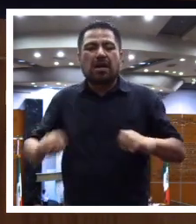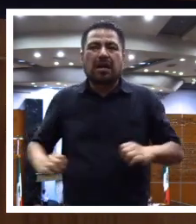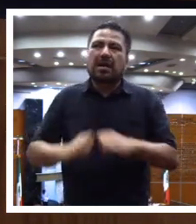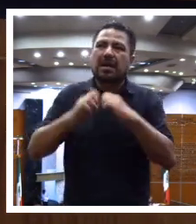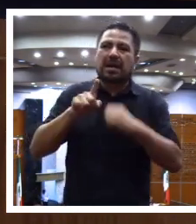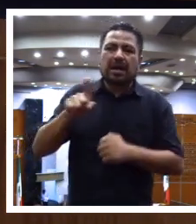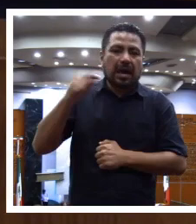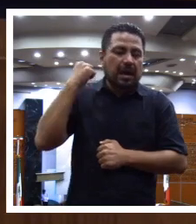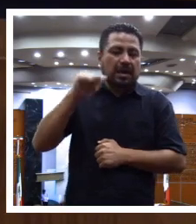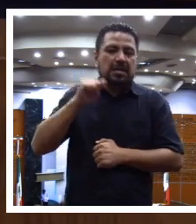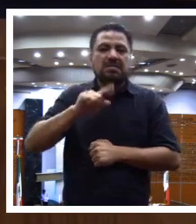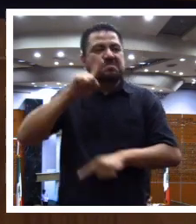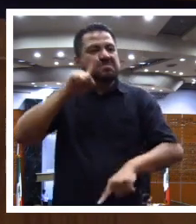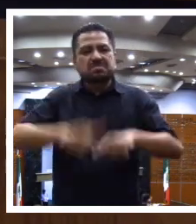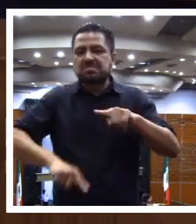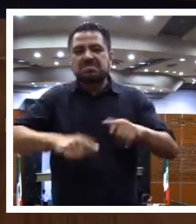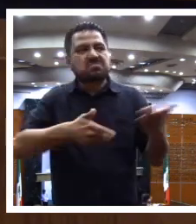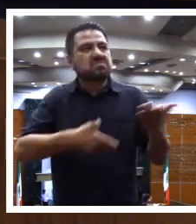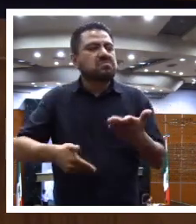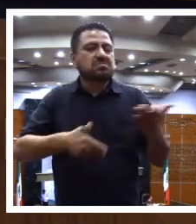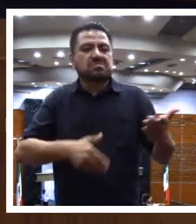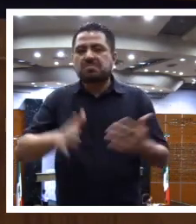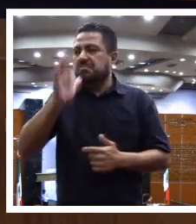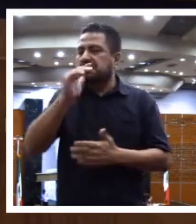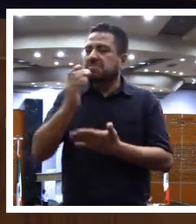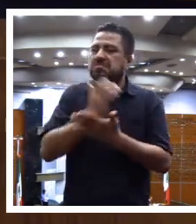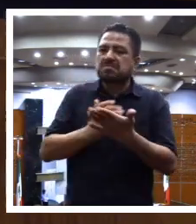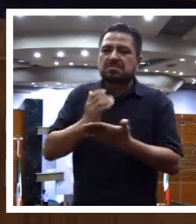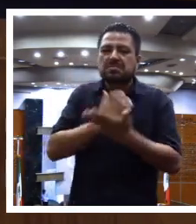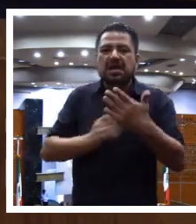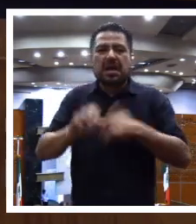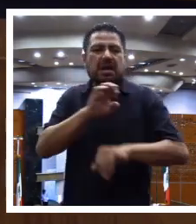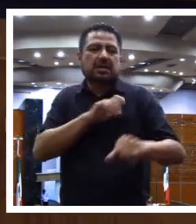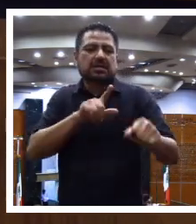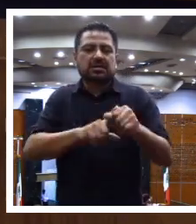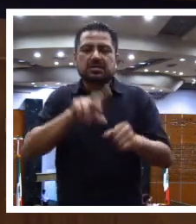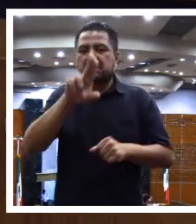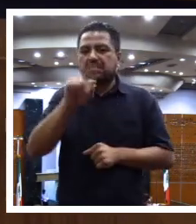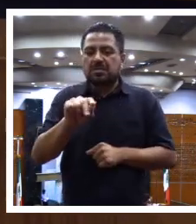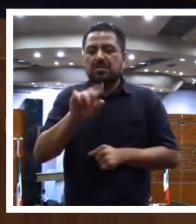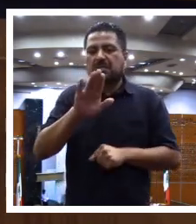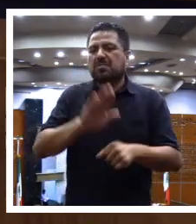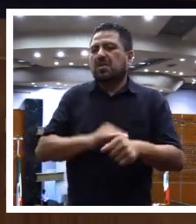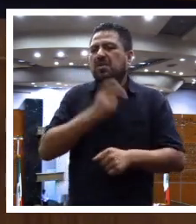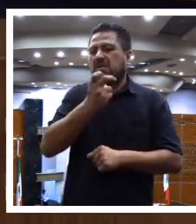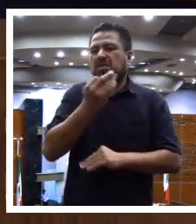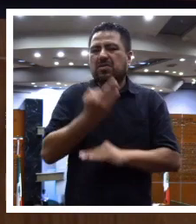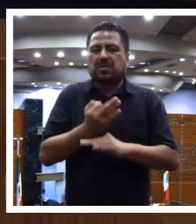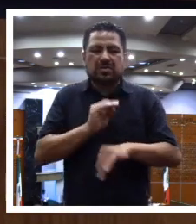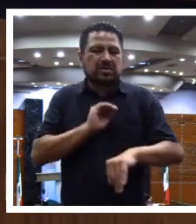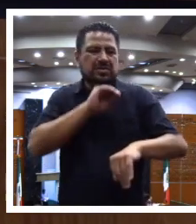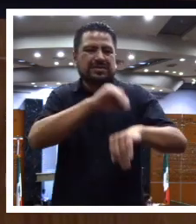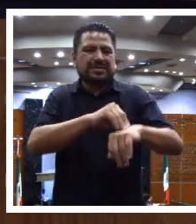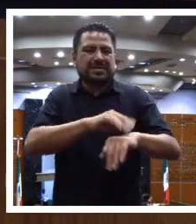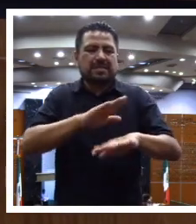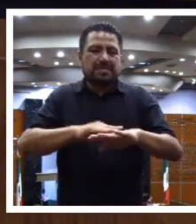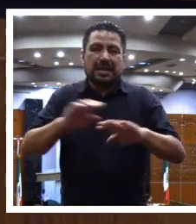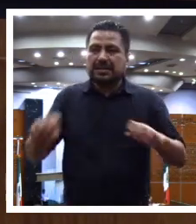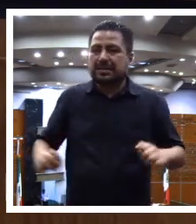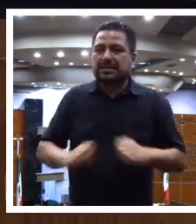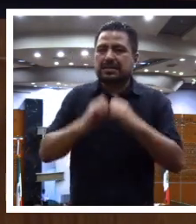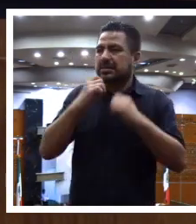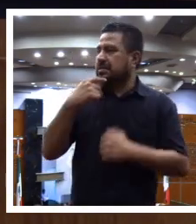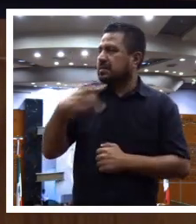puerto, dejaron de recibir su tratamiento especializado, lo cual evidentemente puso y pone en riesgo